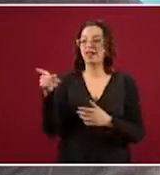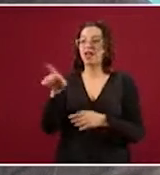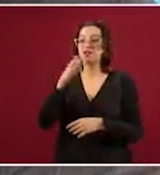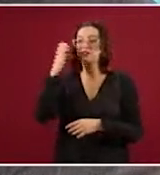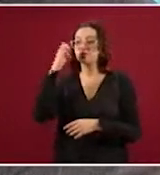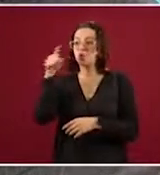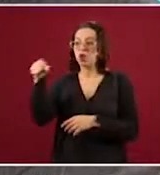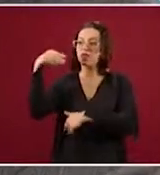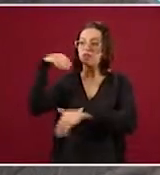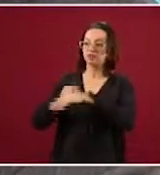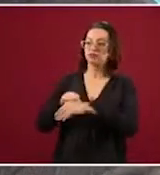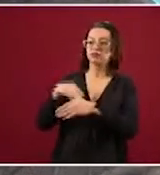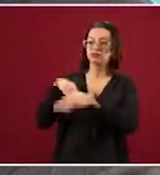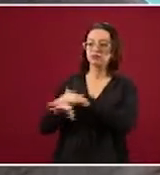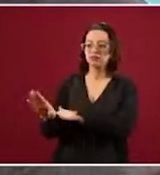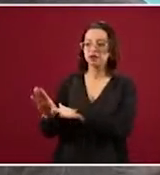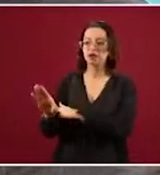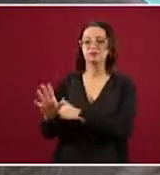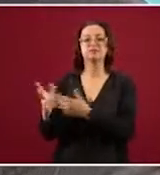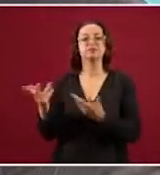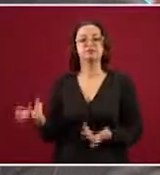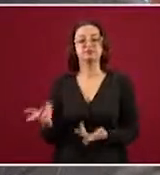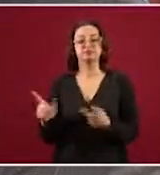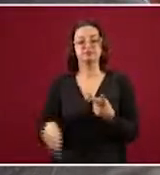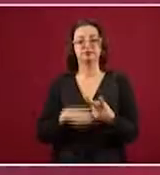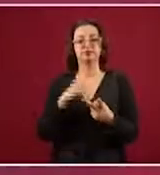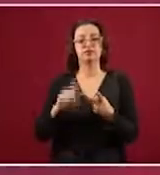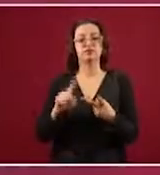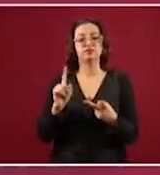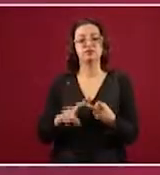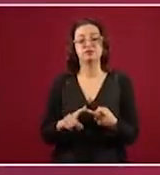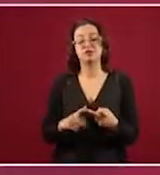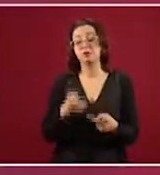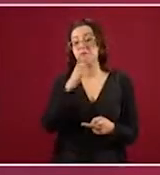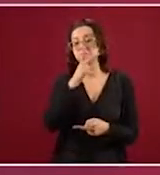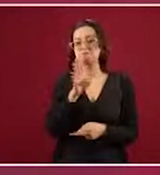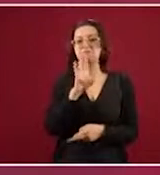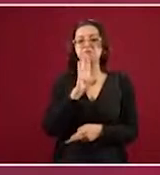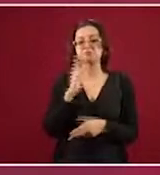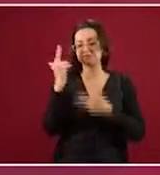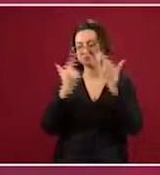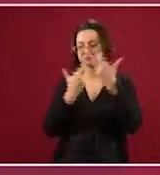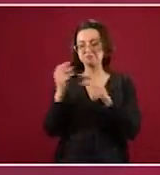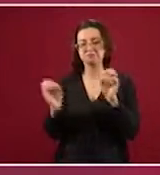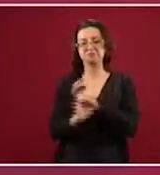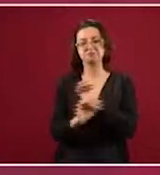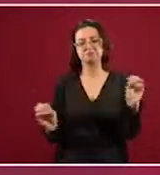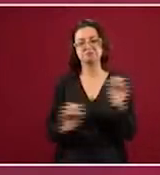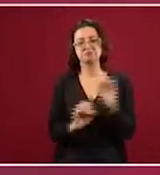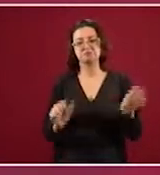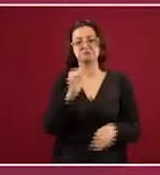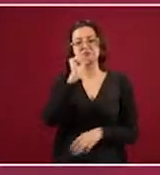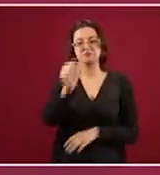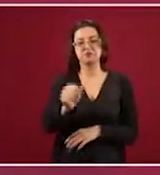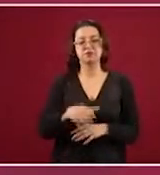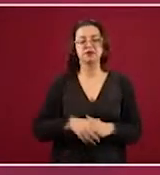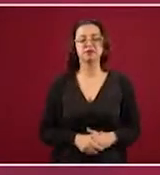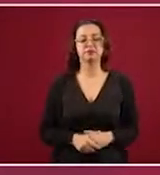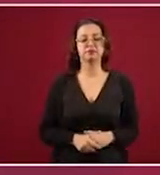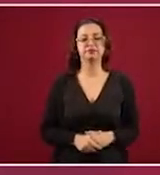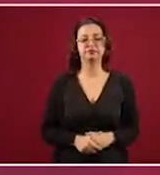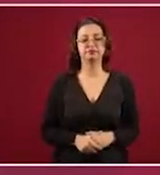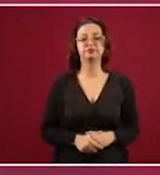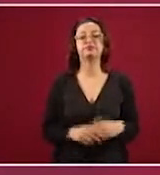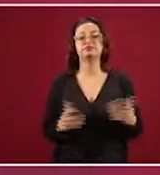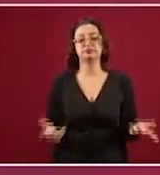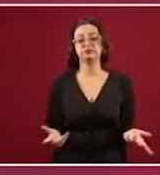y dos, pues que hay padres de familia que no necesariamente revisan lo que ingresa a la escuela. Entonces yo